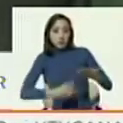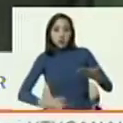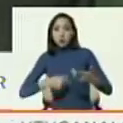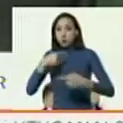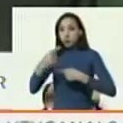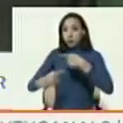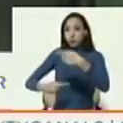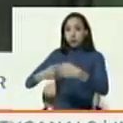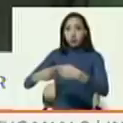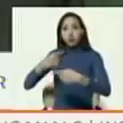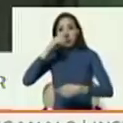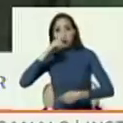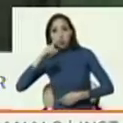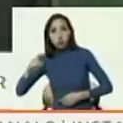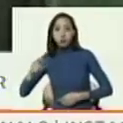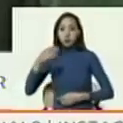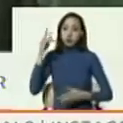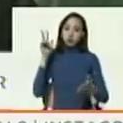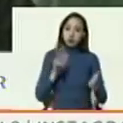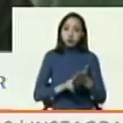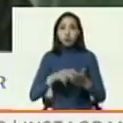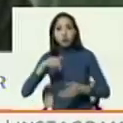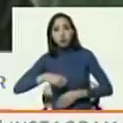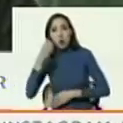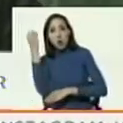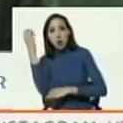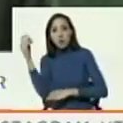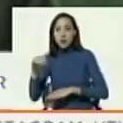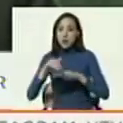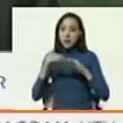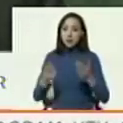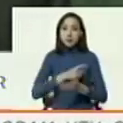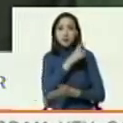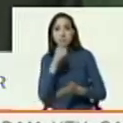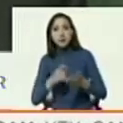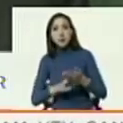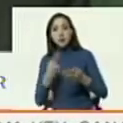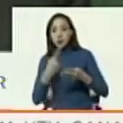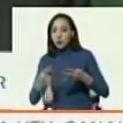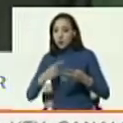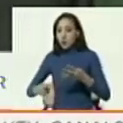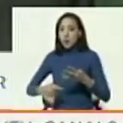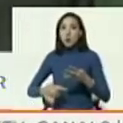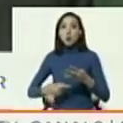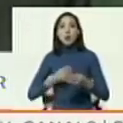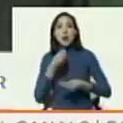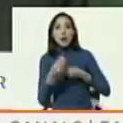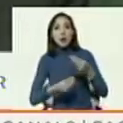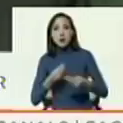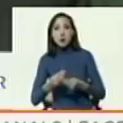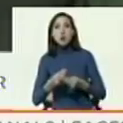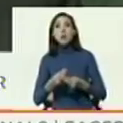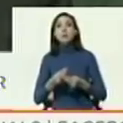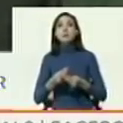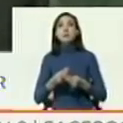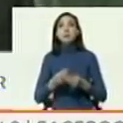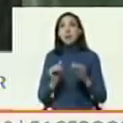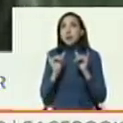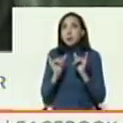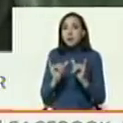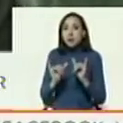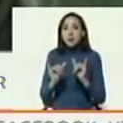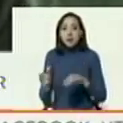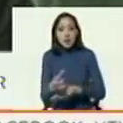se ha aprobado en esta Asamblea General, entre otras muchas acciones multilaterales, ha hecho que sea precisamente